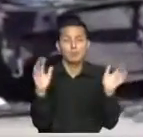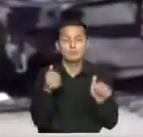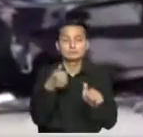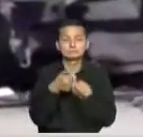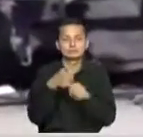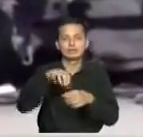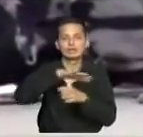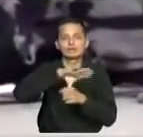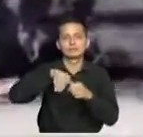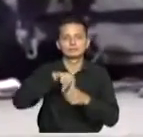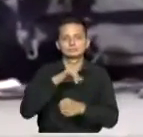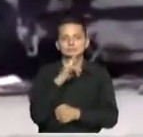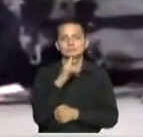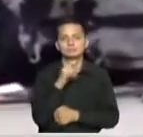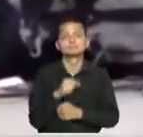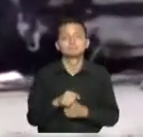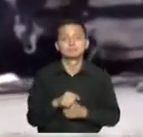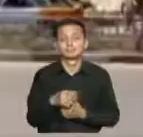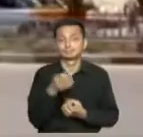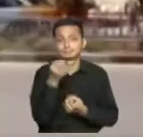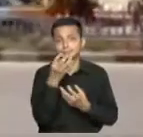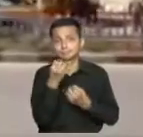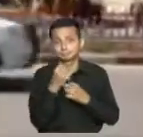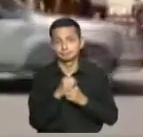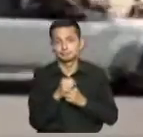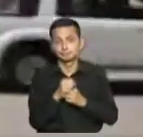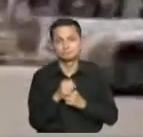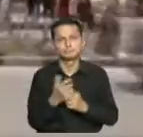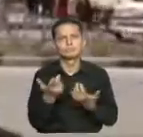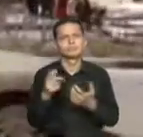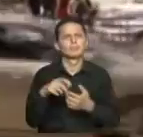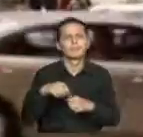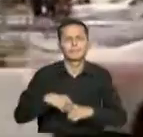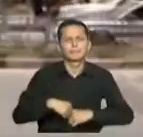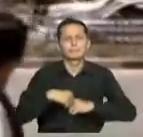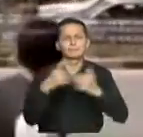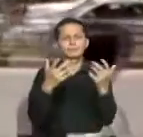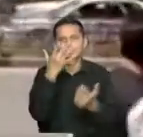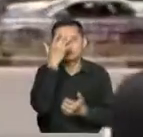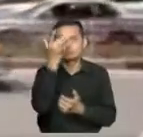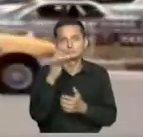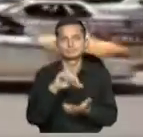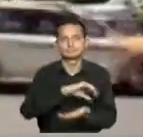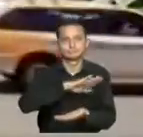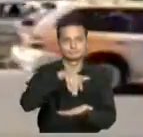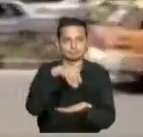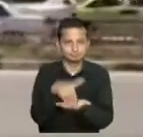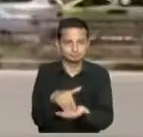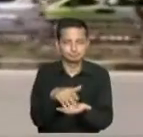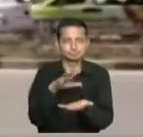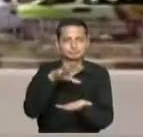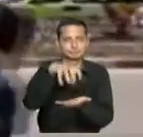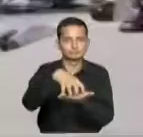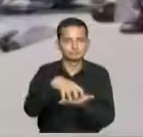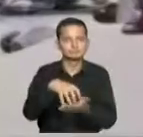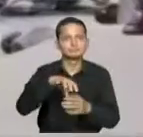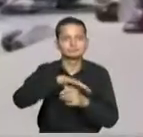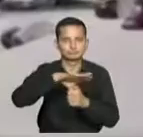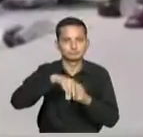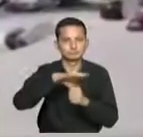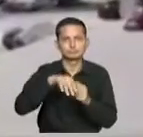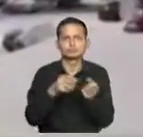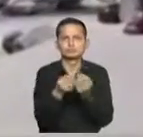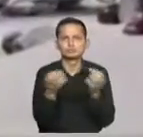Unidos, informaron medios locales. El ataque ocurrió en la zona diplomática de la capital afgana, en donde se encuentran varias